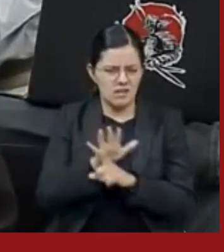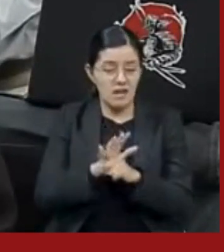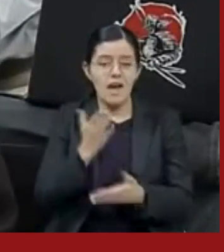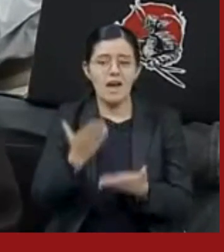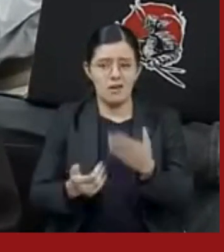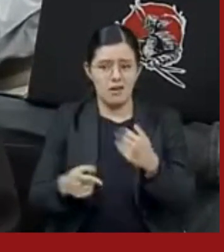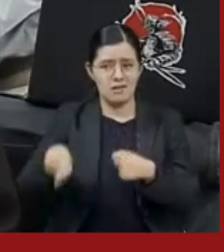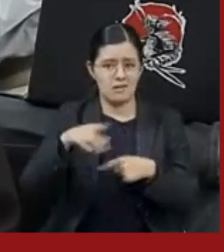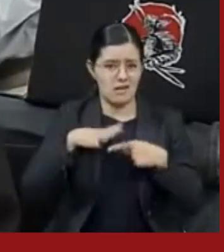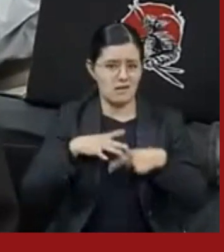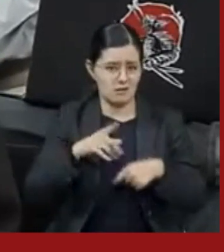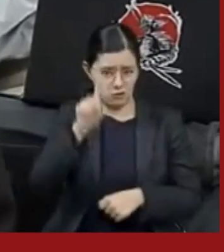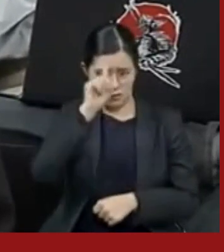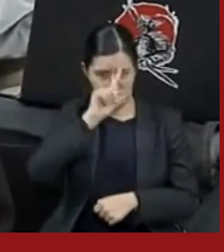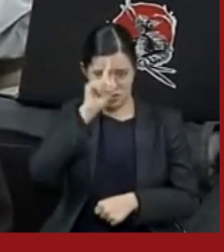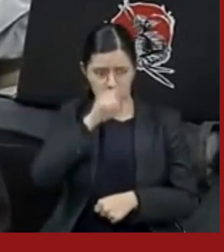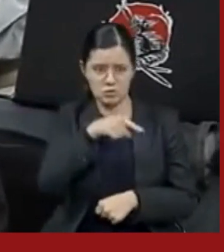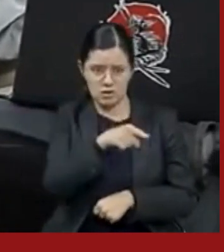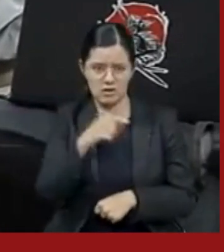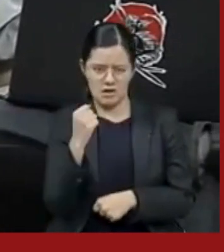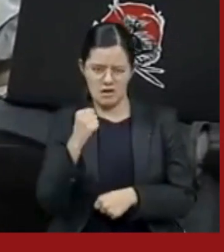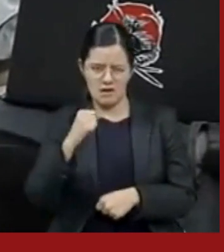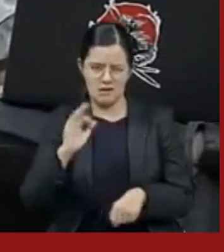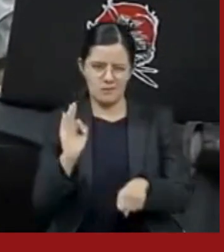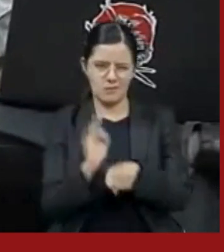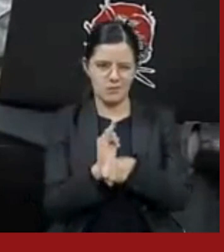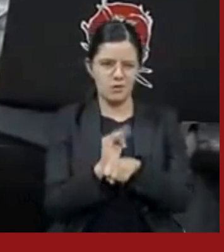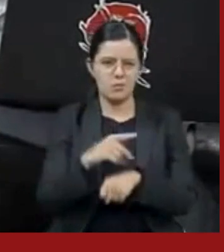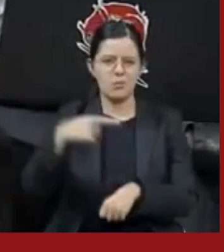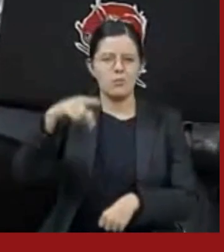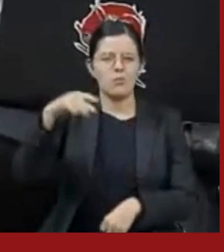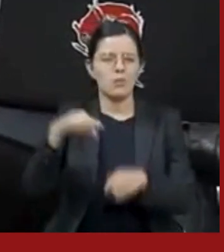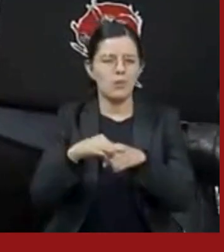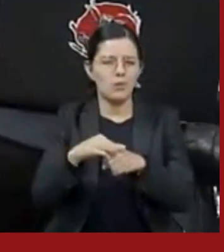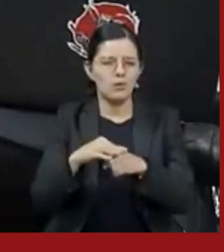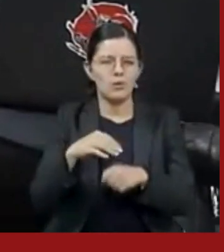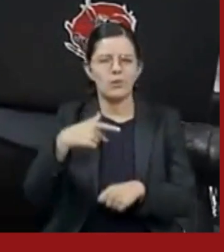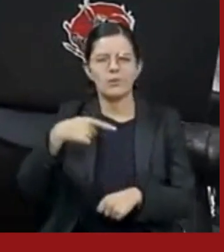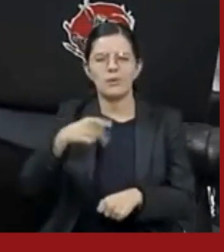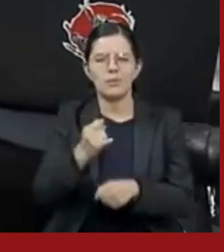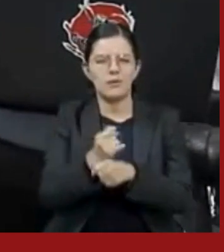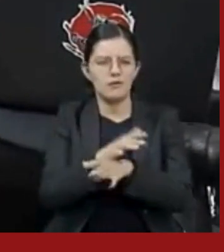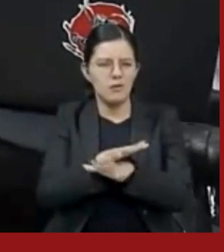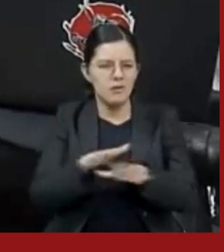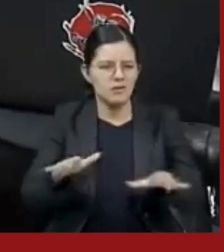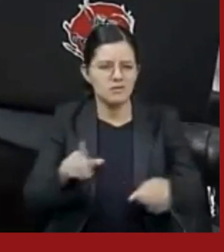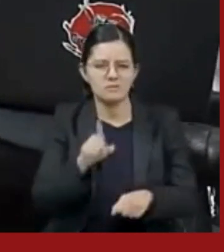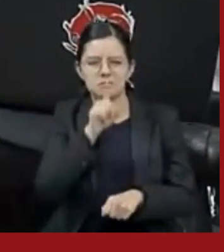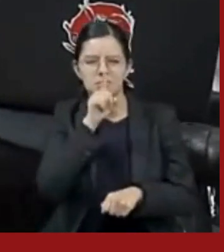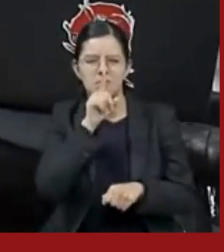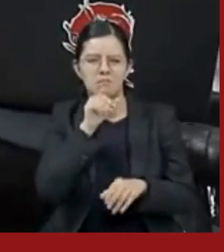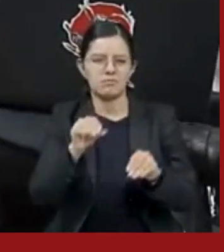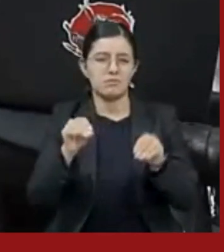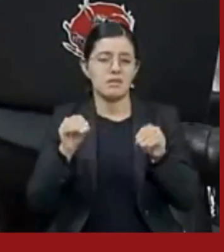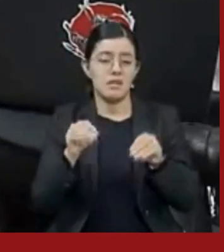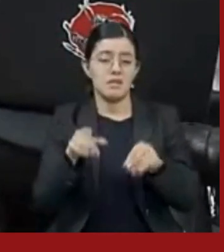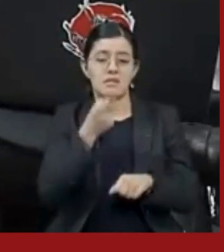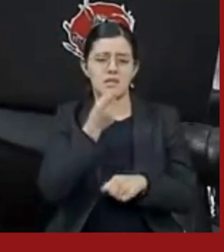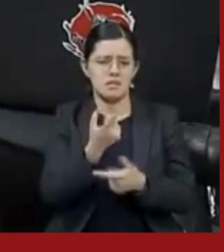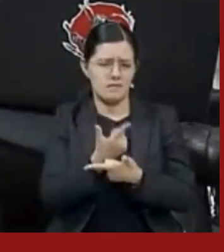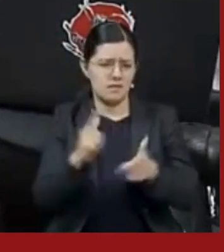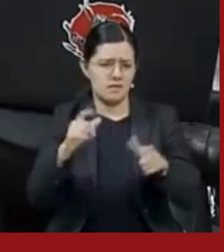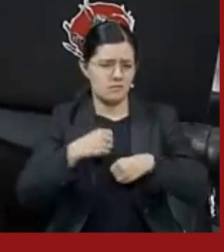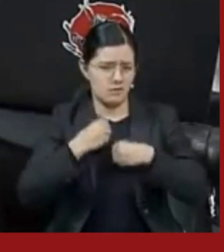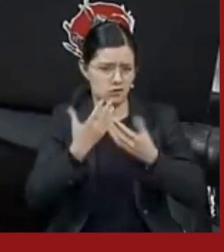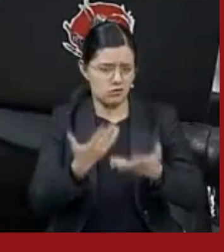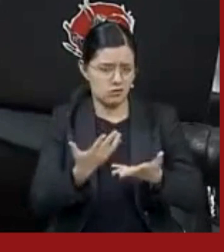la validan con su voto, con su censura, hablando de libertad de expresión, y cuando se tiene que